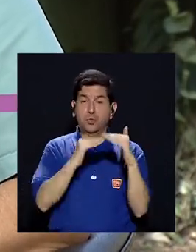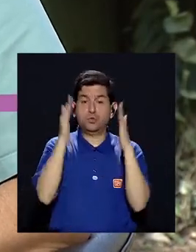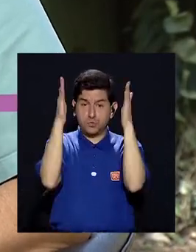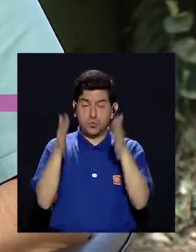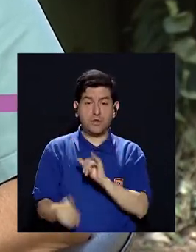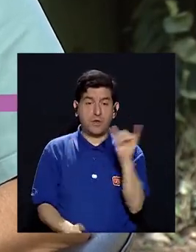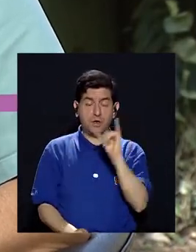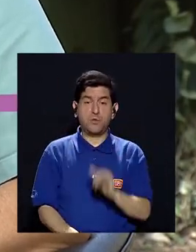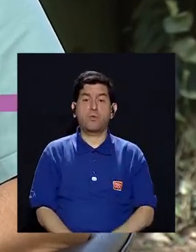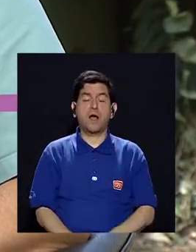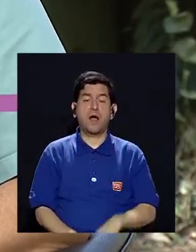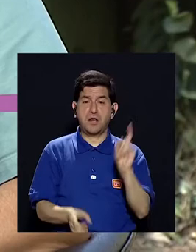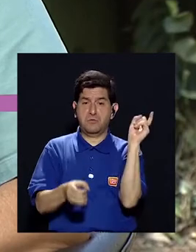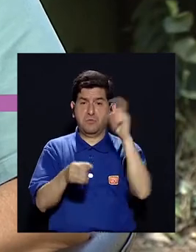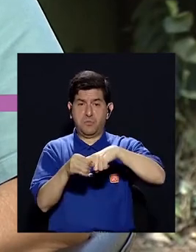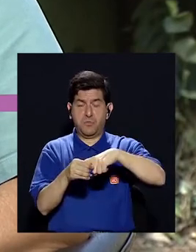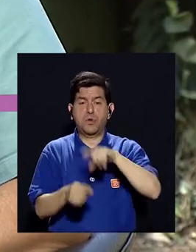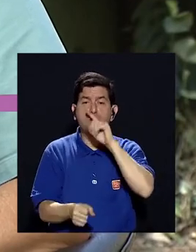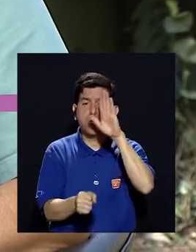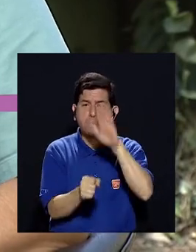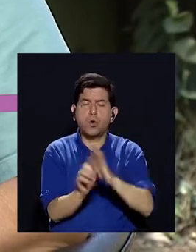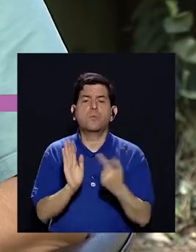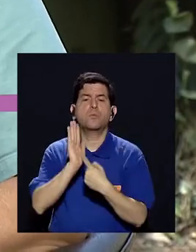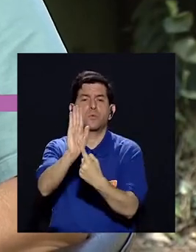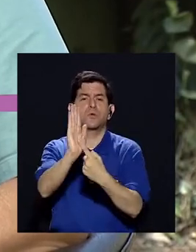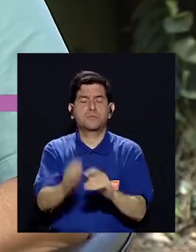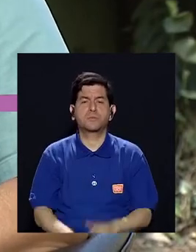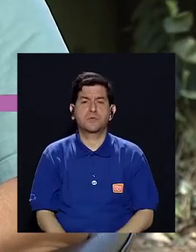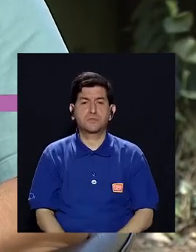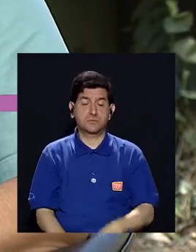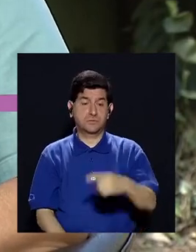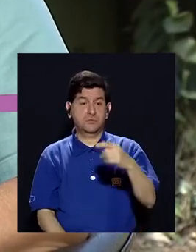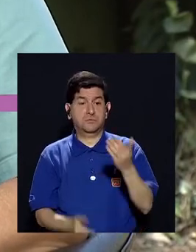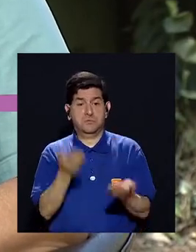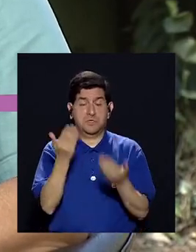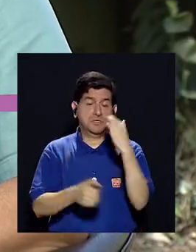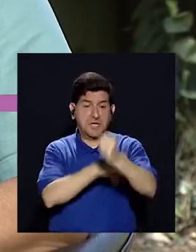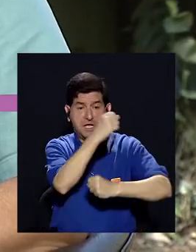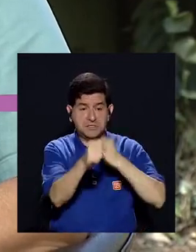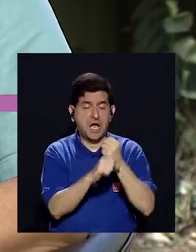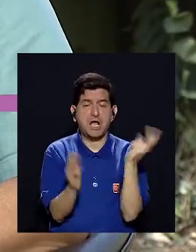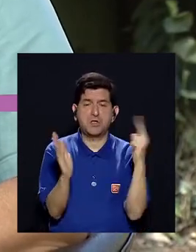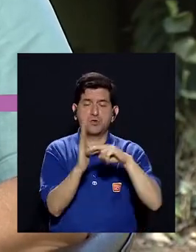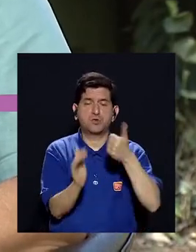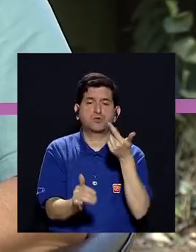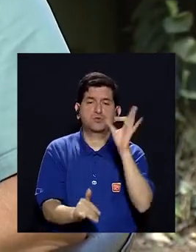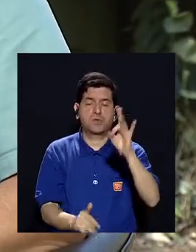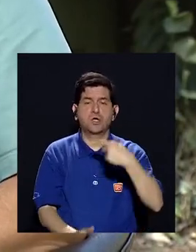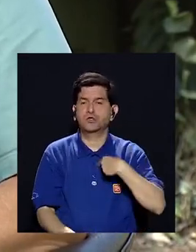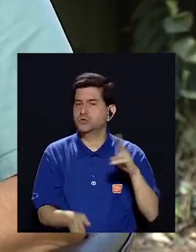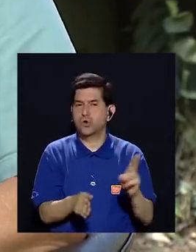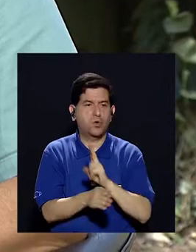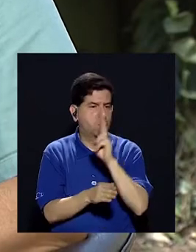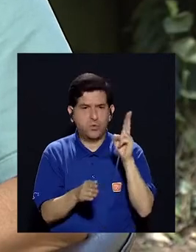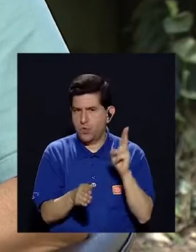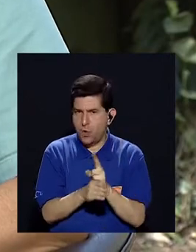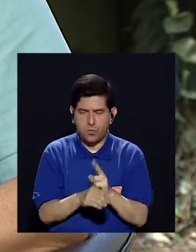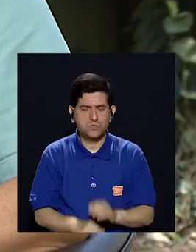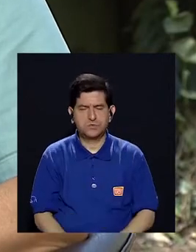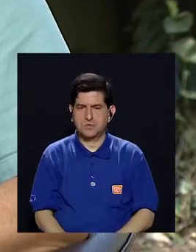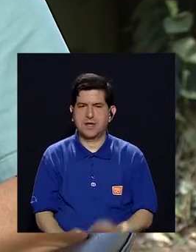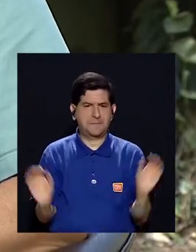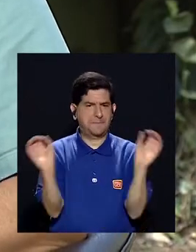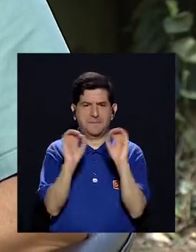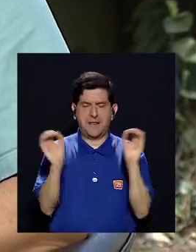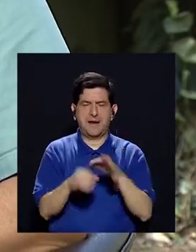ciudadano puedo inscribirme y hacer mi compromiso de que durante el año 2018 no voy a utilizar